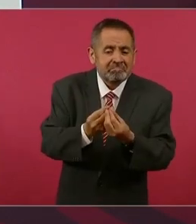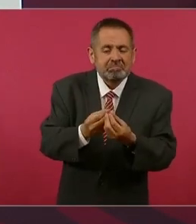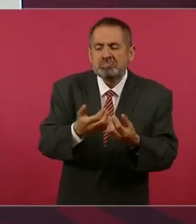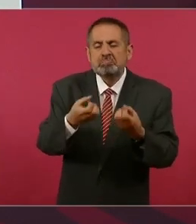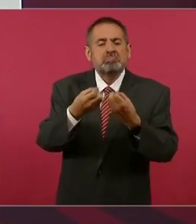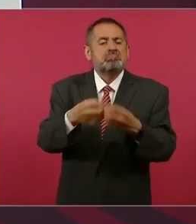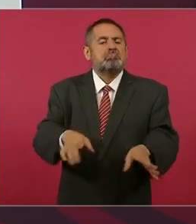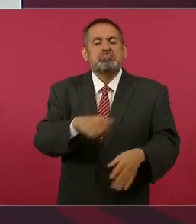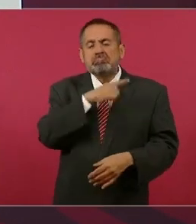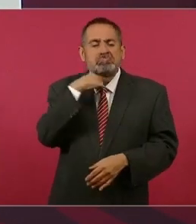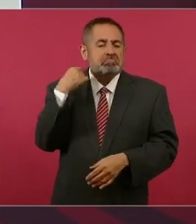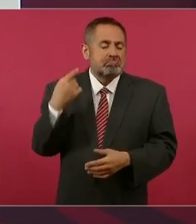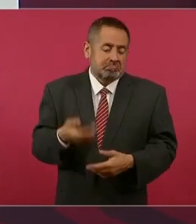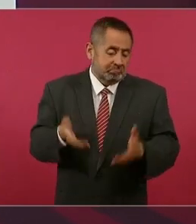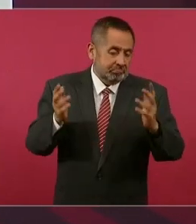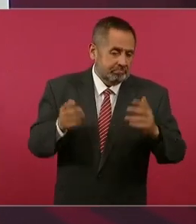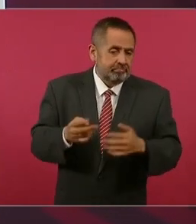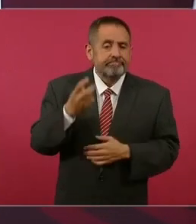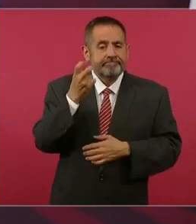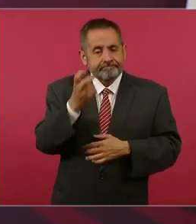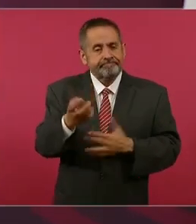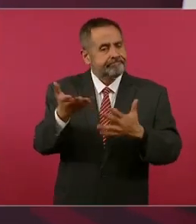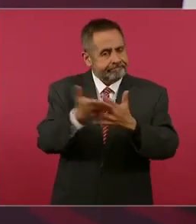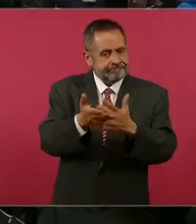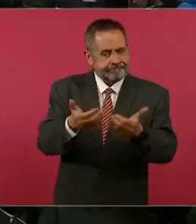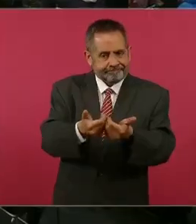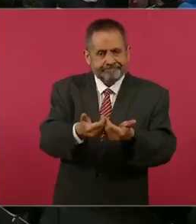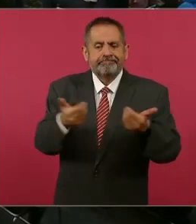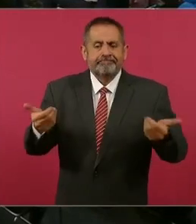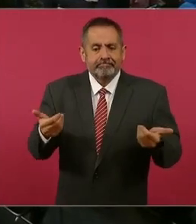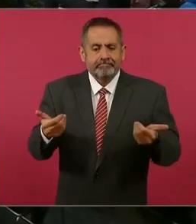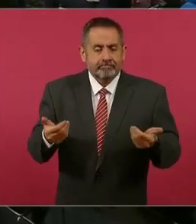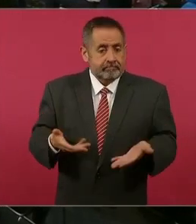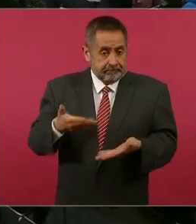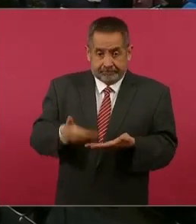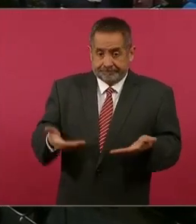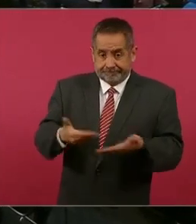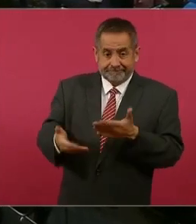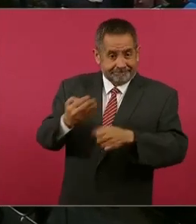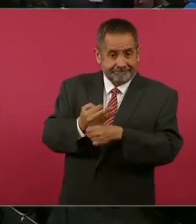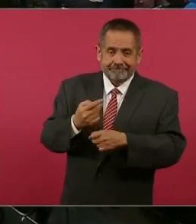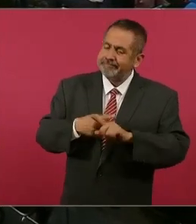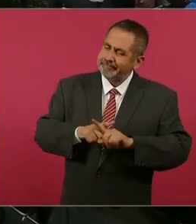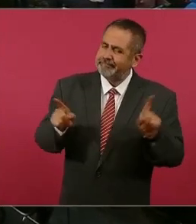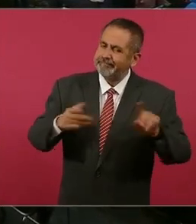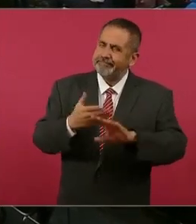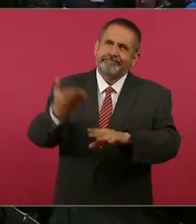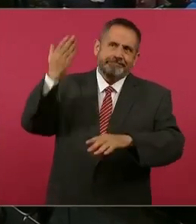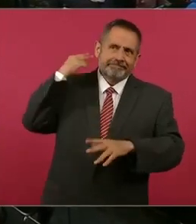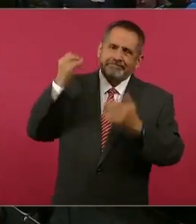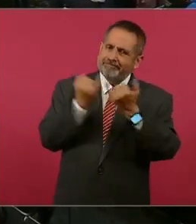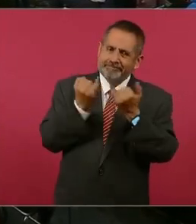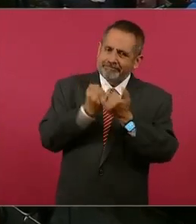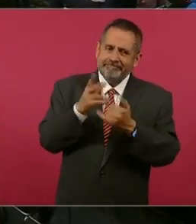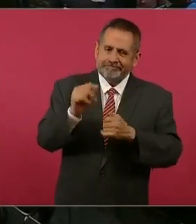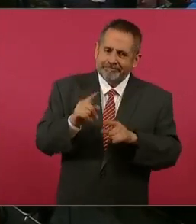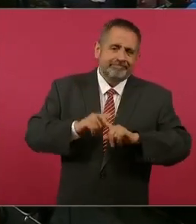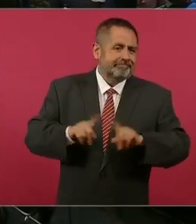Entonces, por eso ahora es distinto y estamos